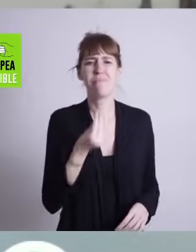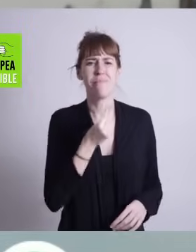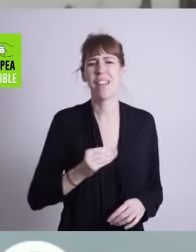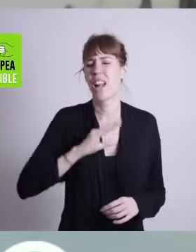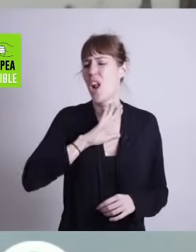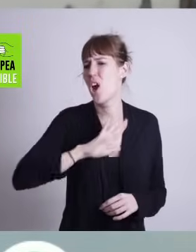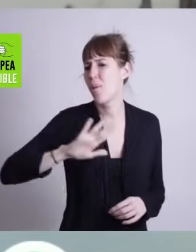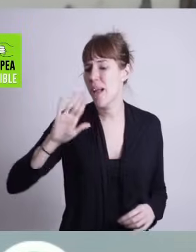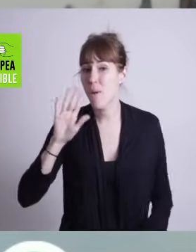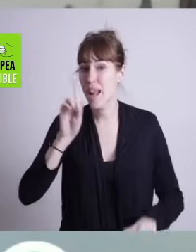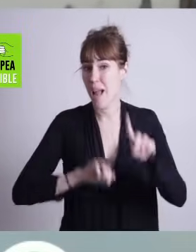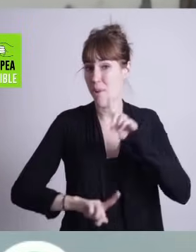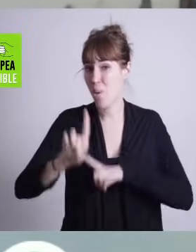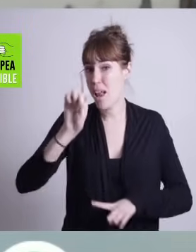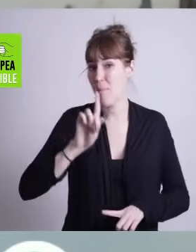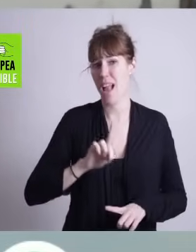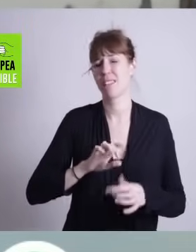para no caer en estos engaños.